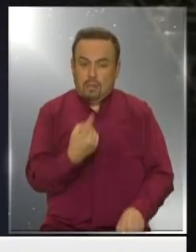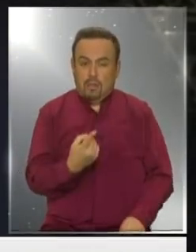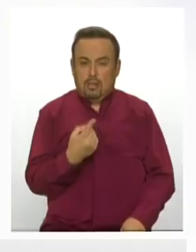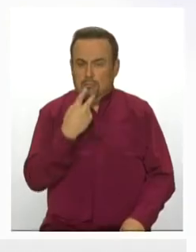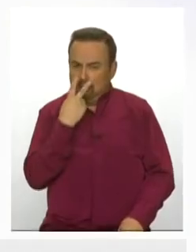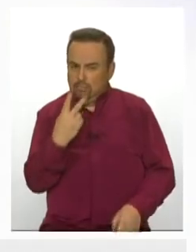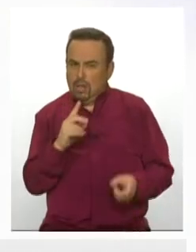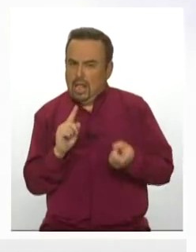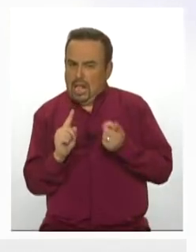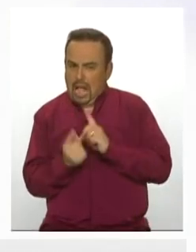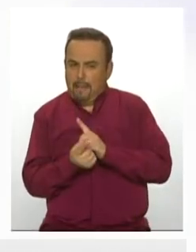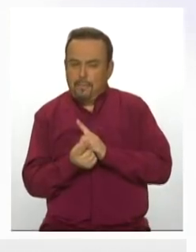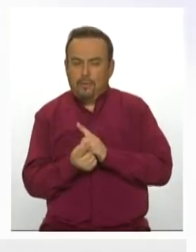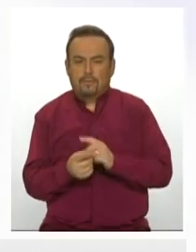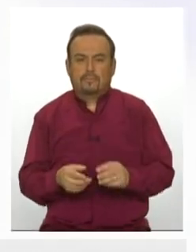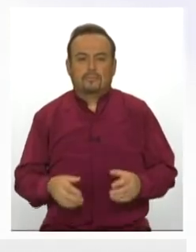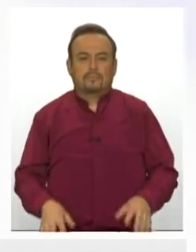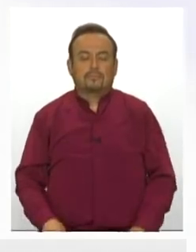un cambio.